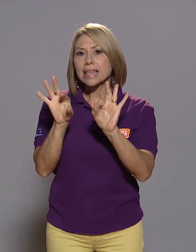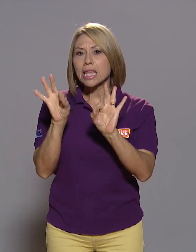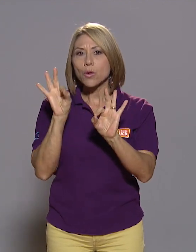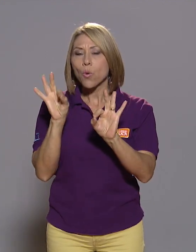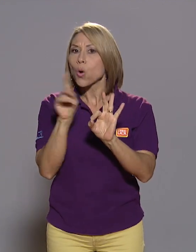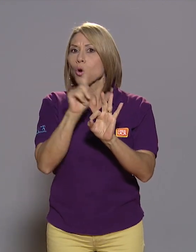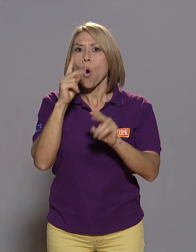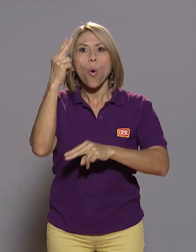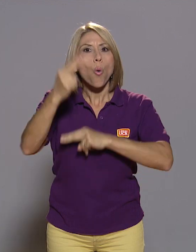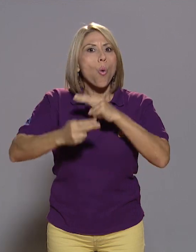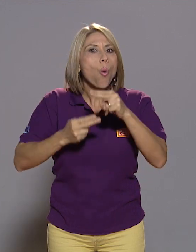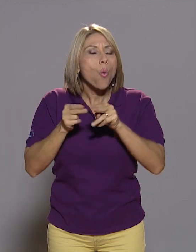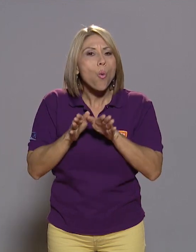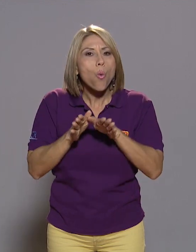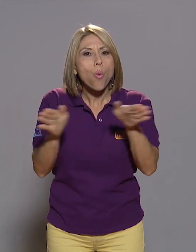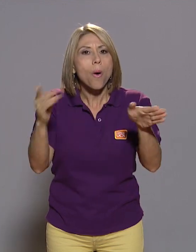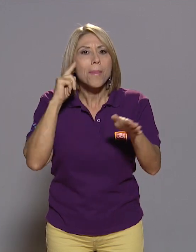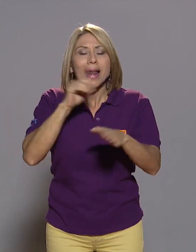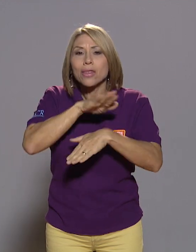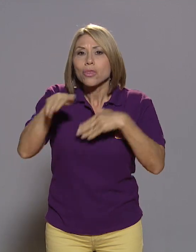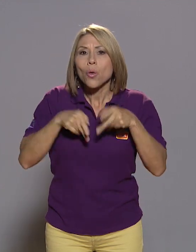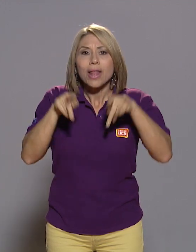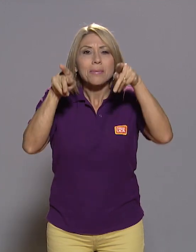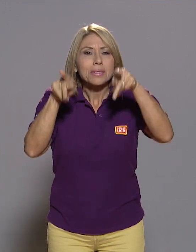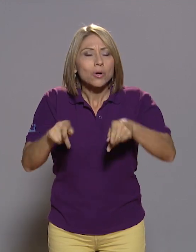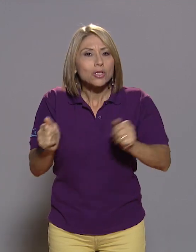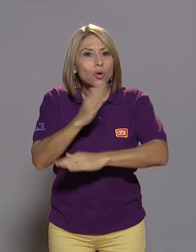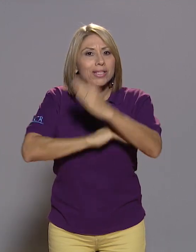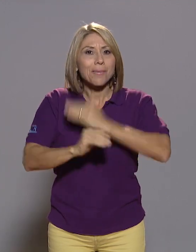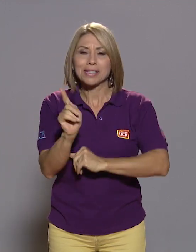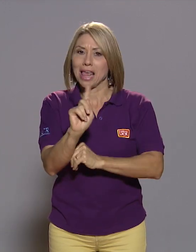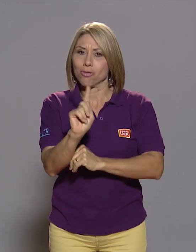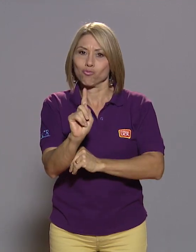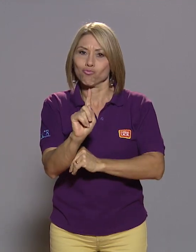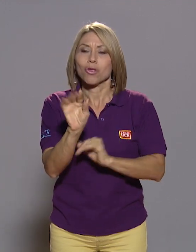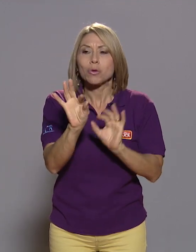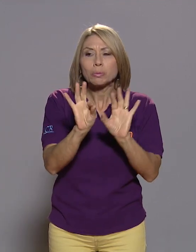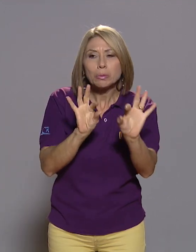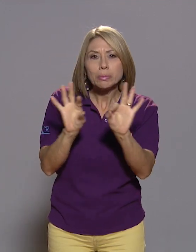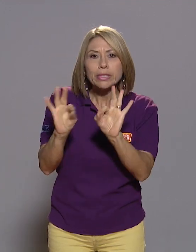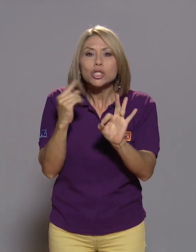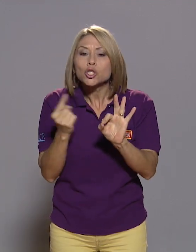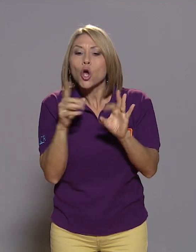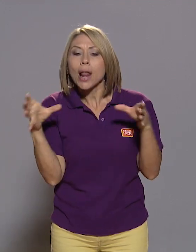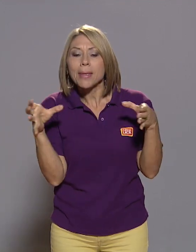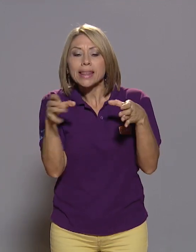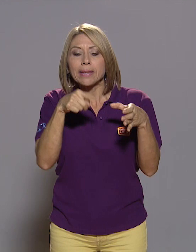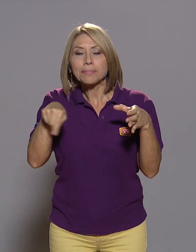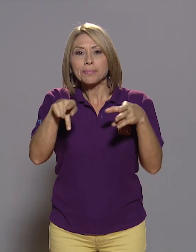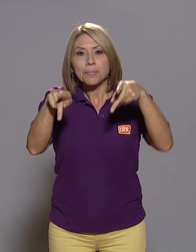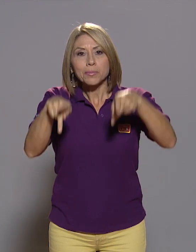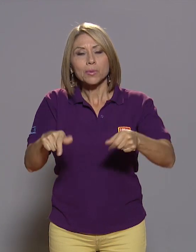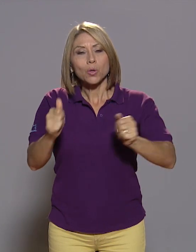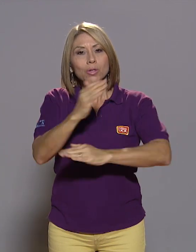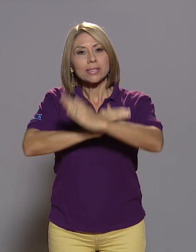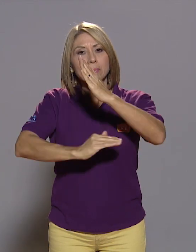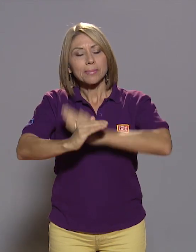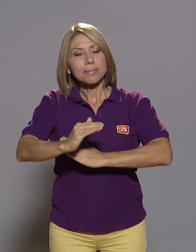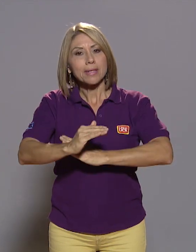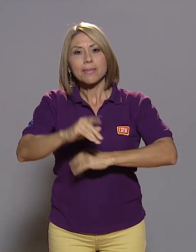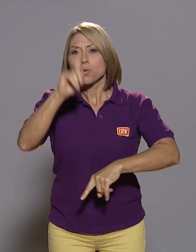No es universal, no está hecho para todas las personas con discapacidad, sino únicamente para aquellas personas con